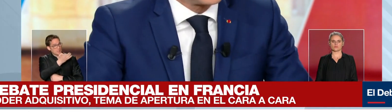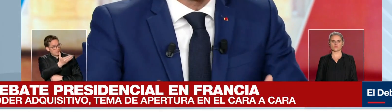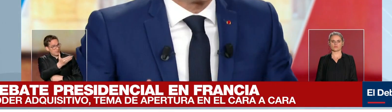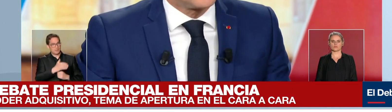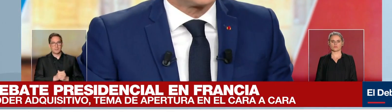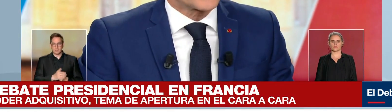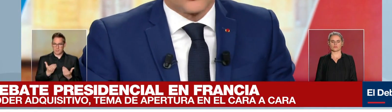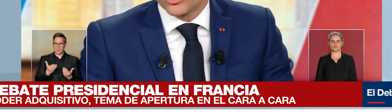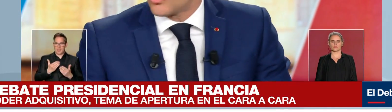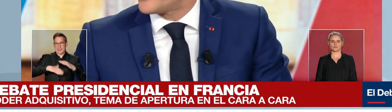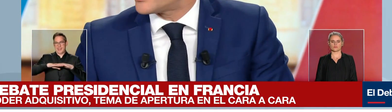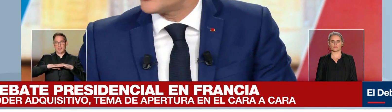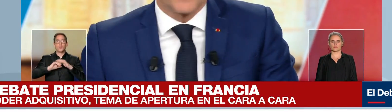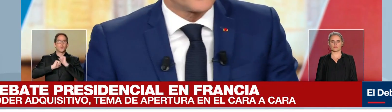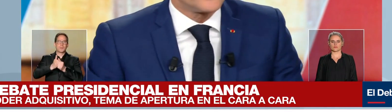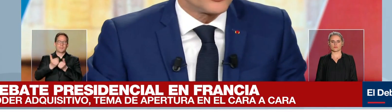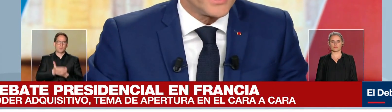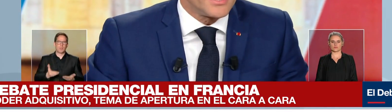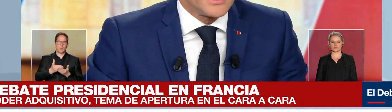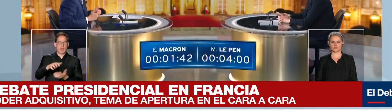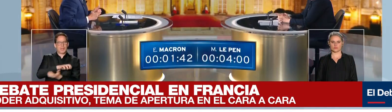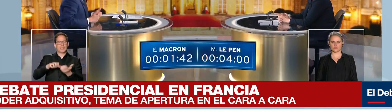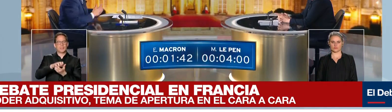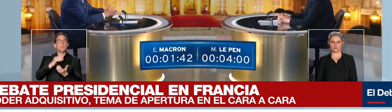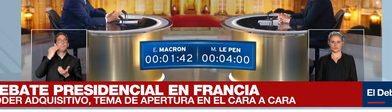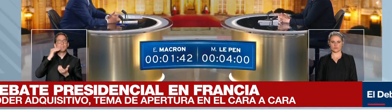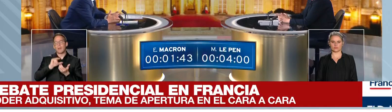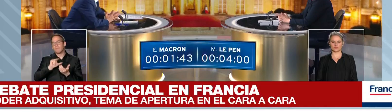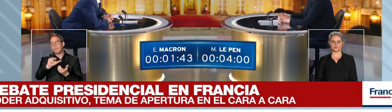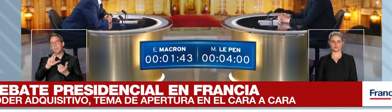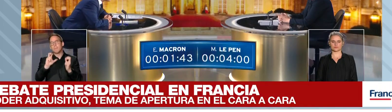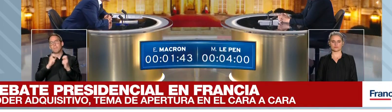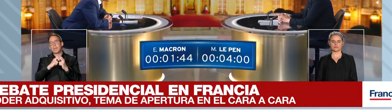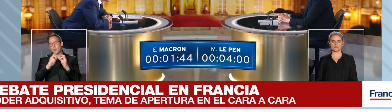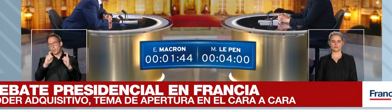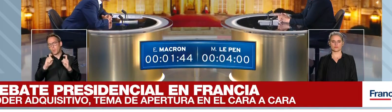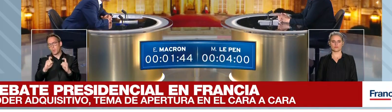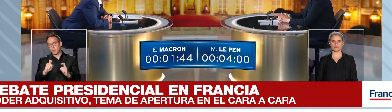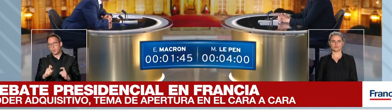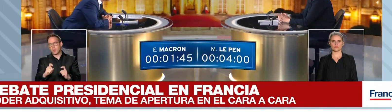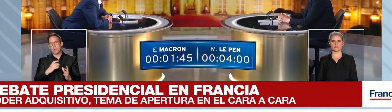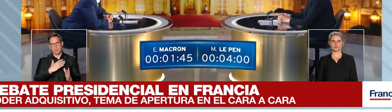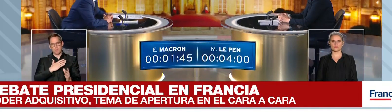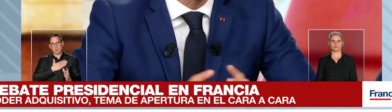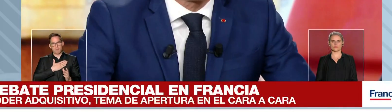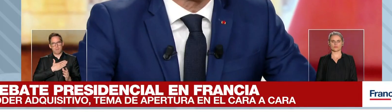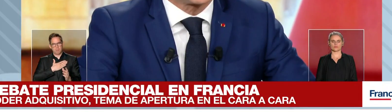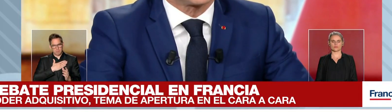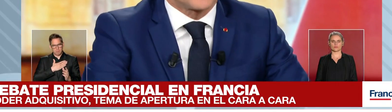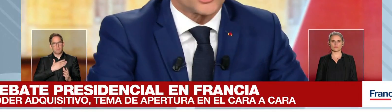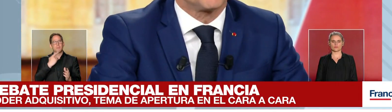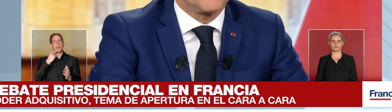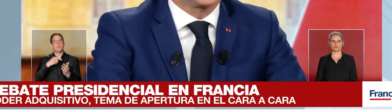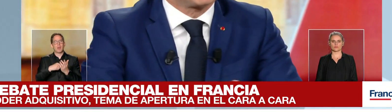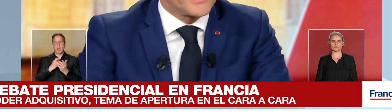lo describió. Es un dispositivo de crisis. Cuando regresemos a precios tradicionales, yo asumo no puedo no seguir subvencionando el